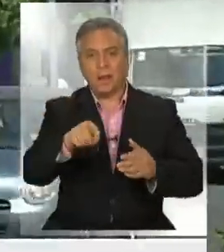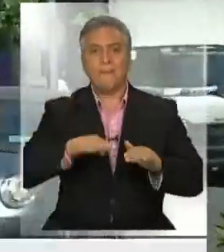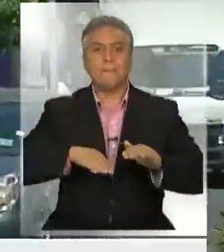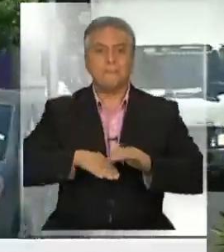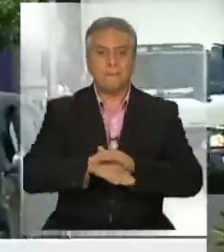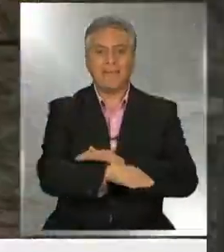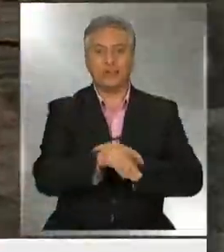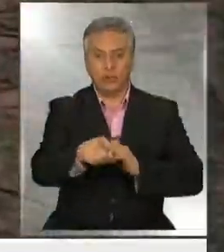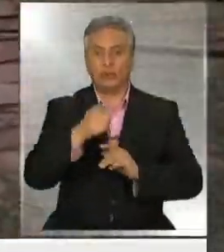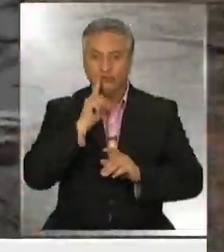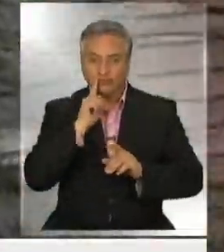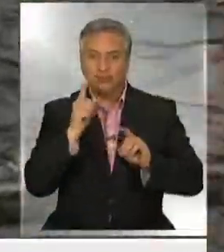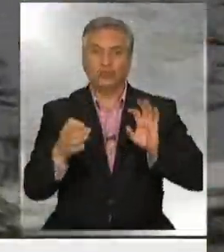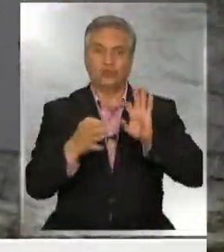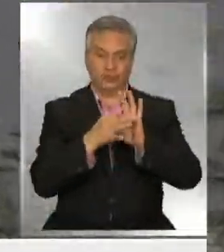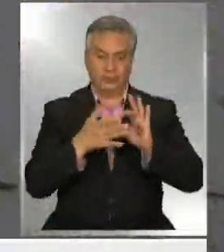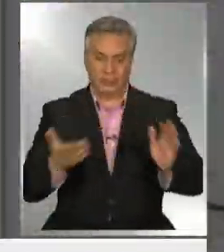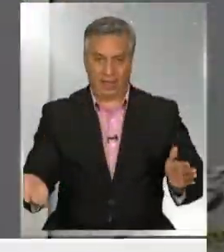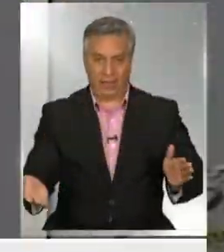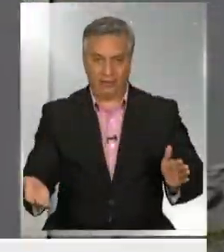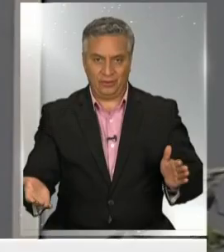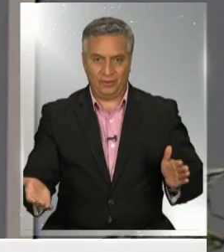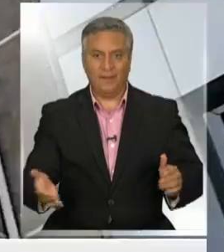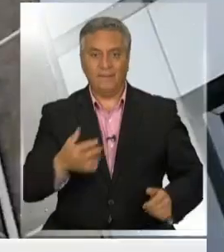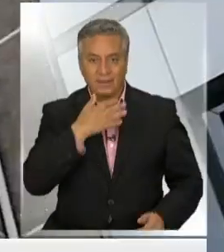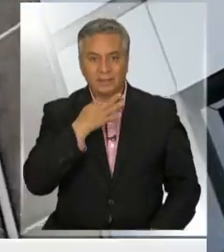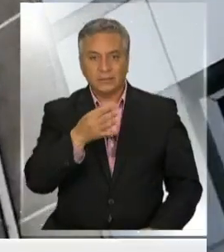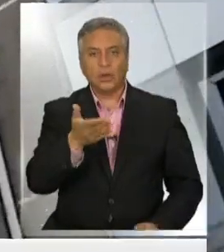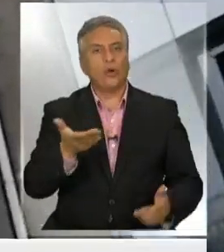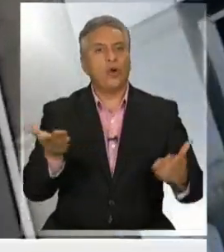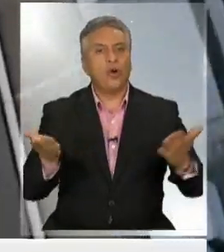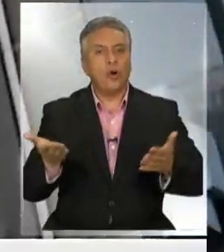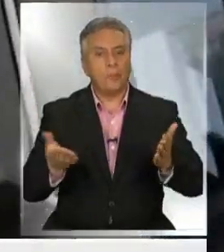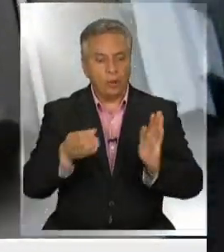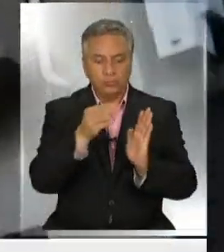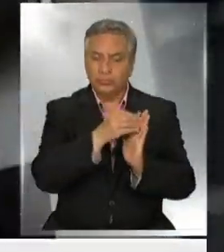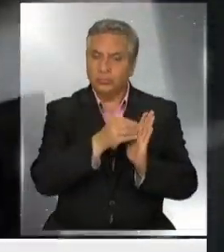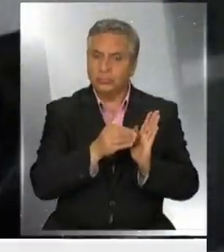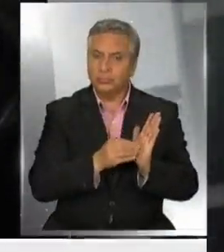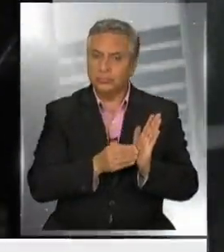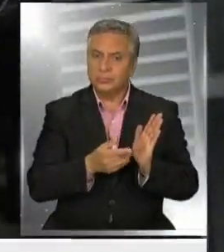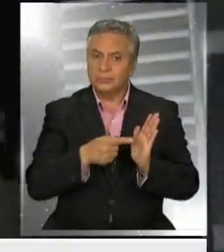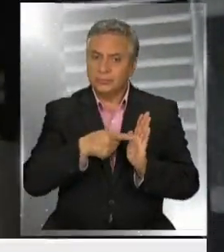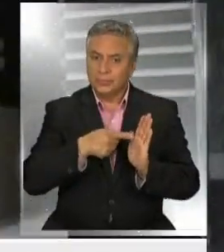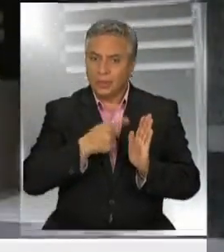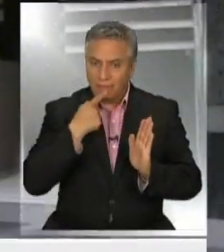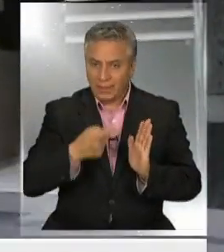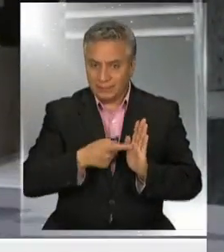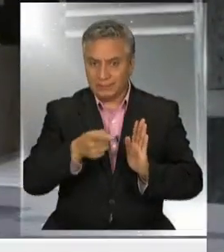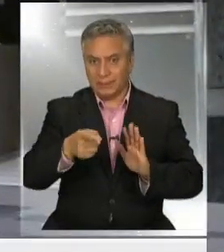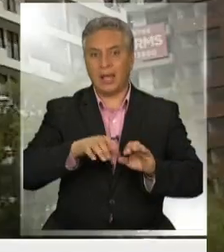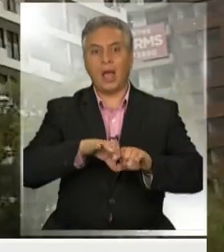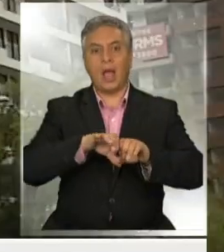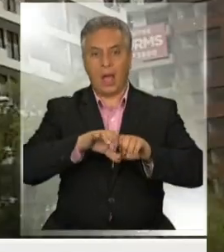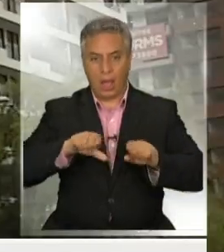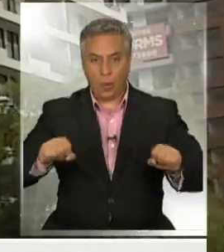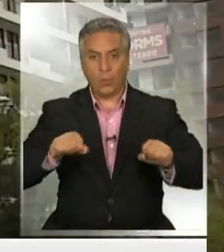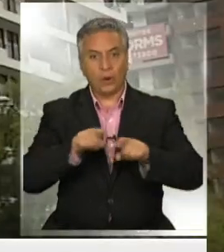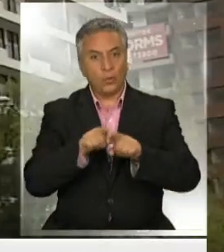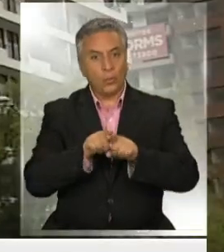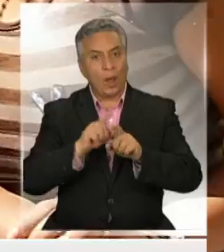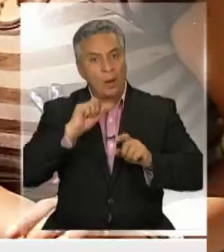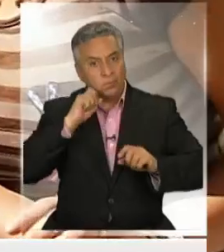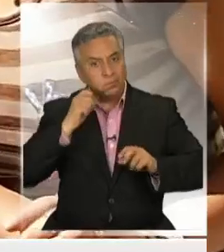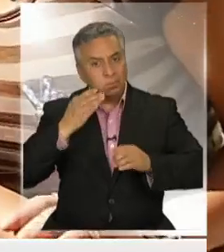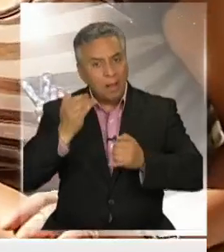está hoy día conectado. Otro aspecto es cómo fijar las condiciones entre las partes. Acuerdos en términos amistosos